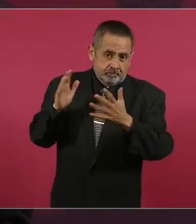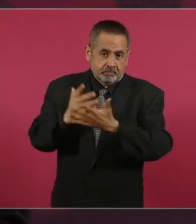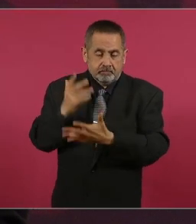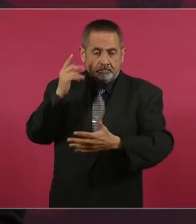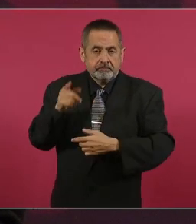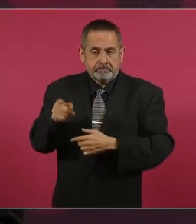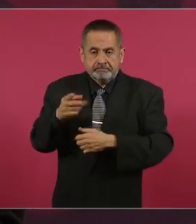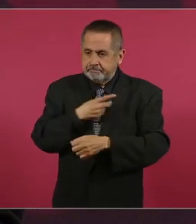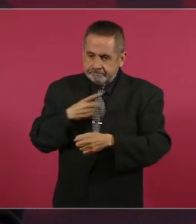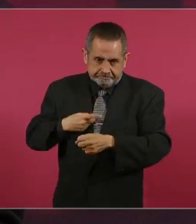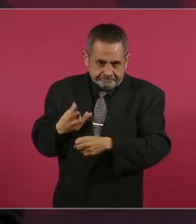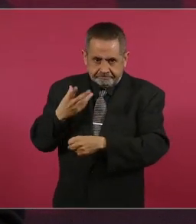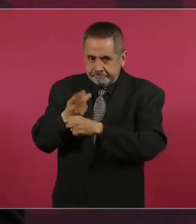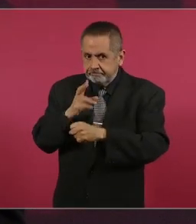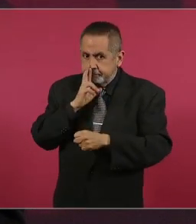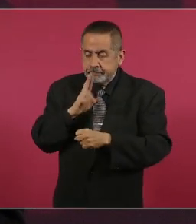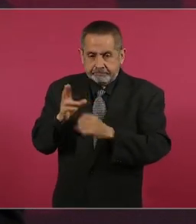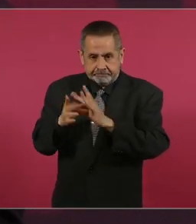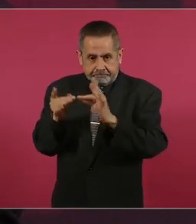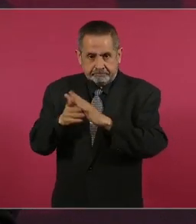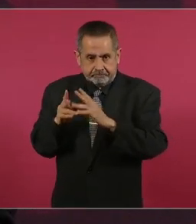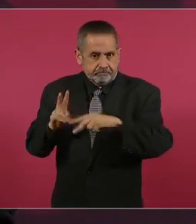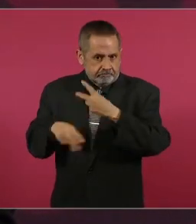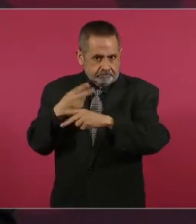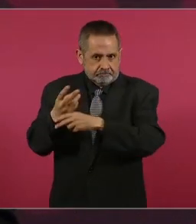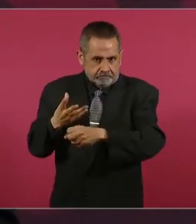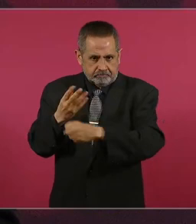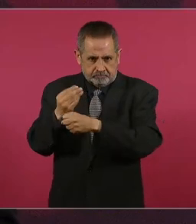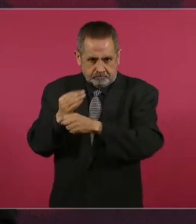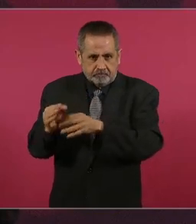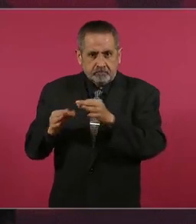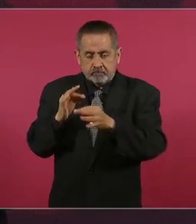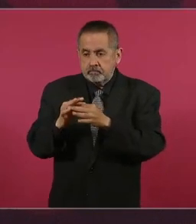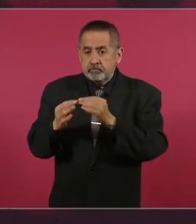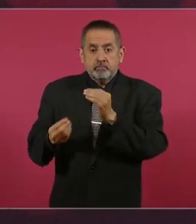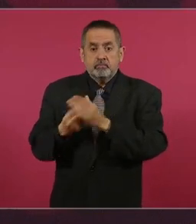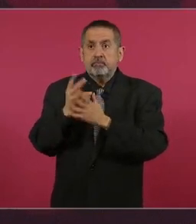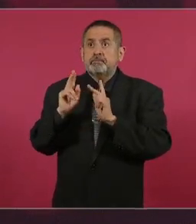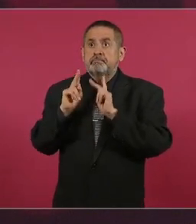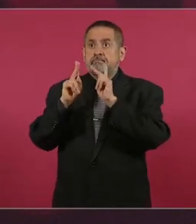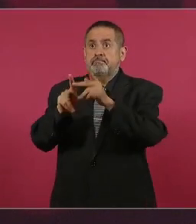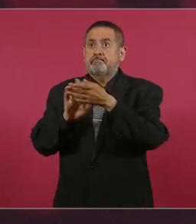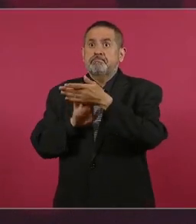serio que hay que resolverlo y se va a lograr con este puente,